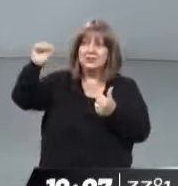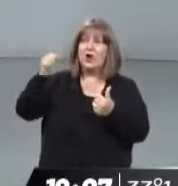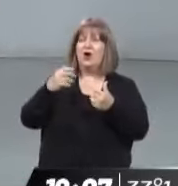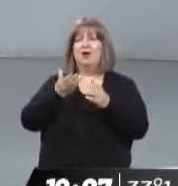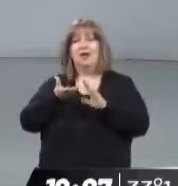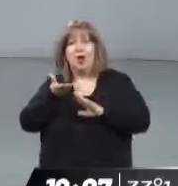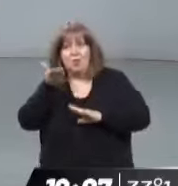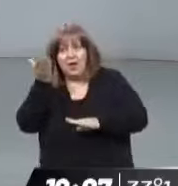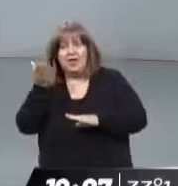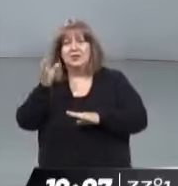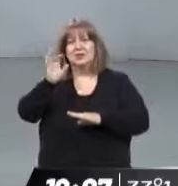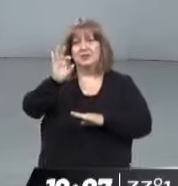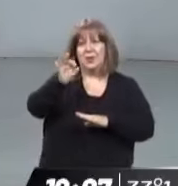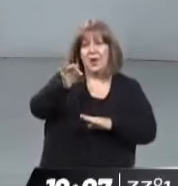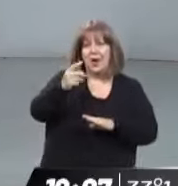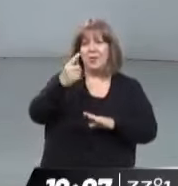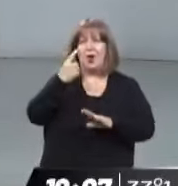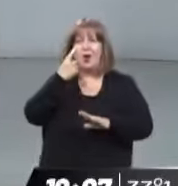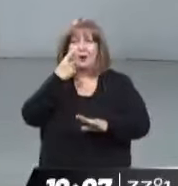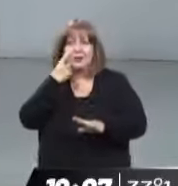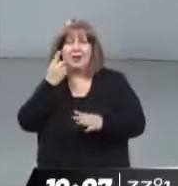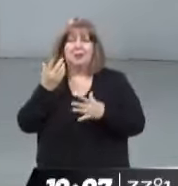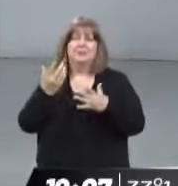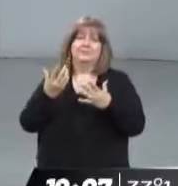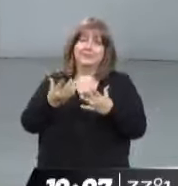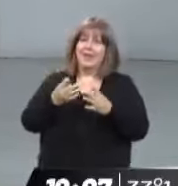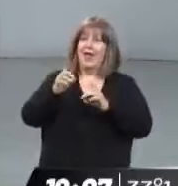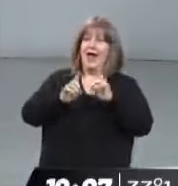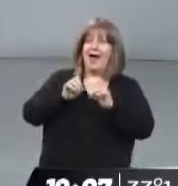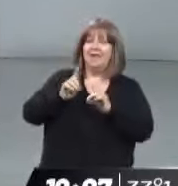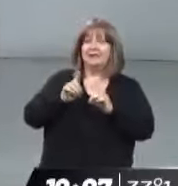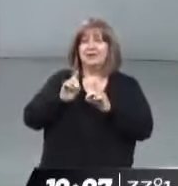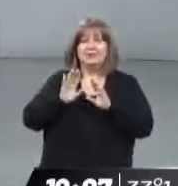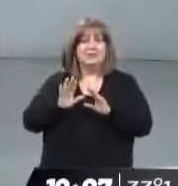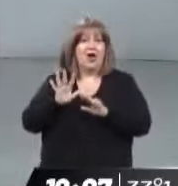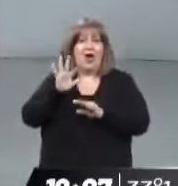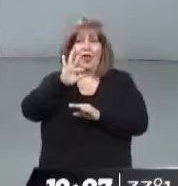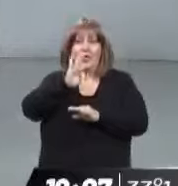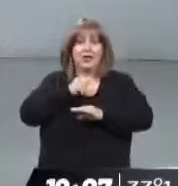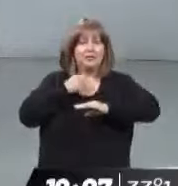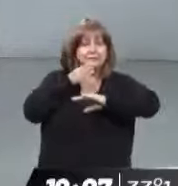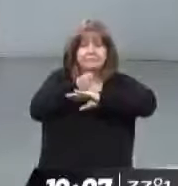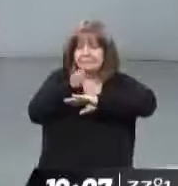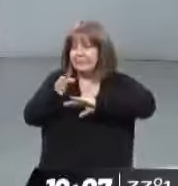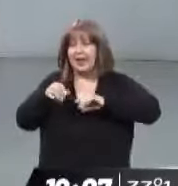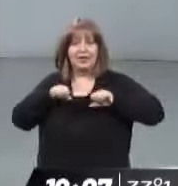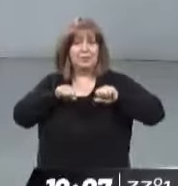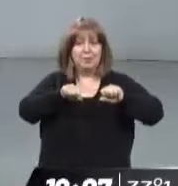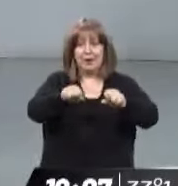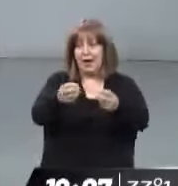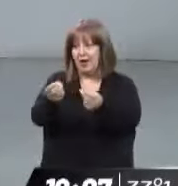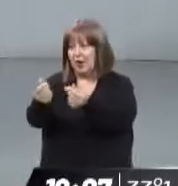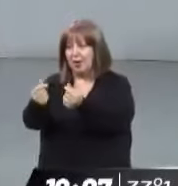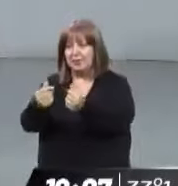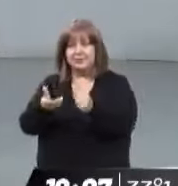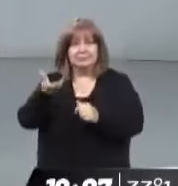número redondo, o por allí un poquito más, uno lo vive a diario. Cuando salís a hacer las compras, cuando vas al supermercado, cuando querés